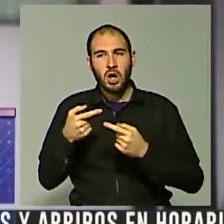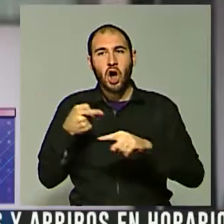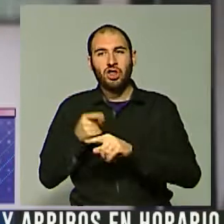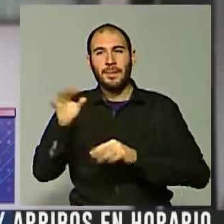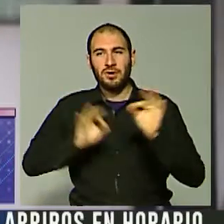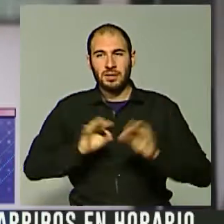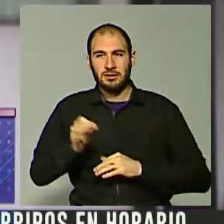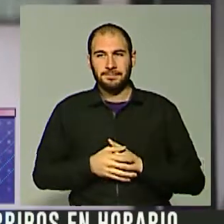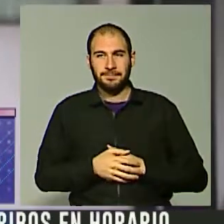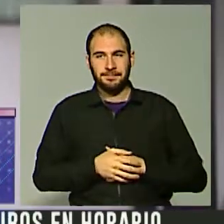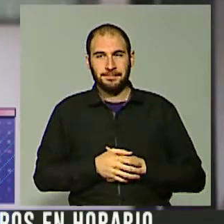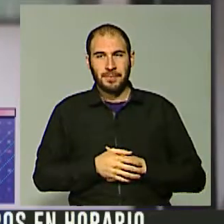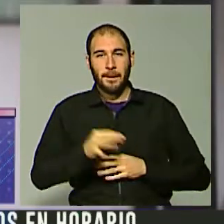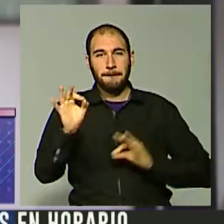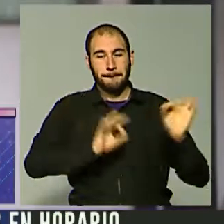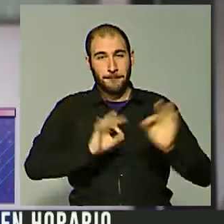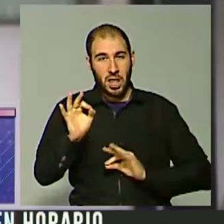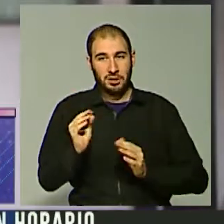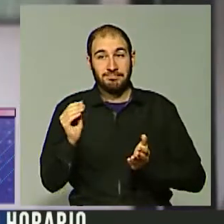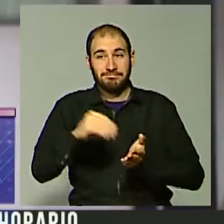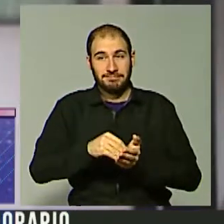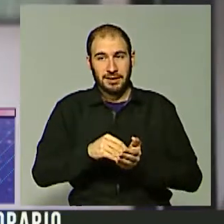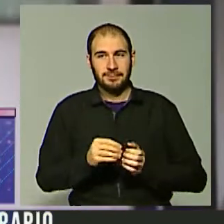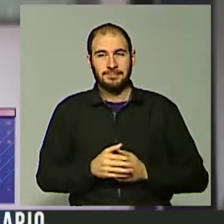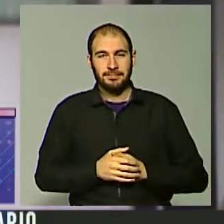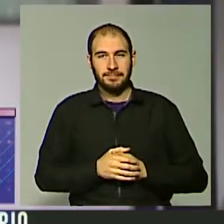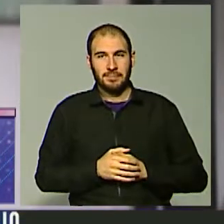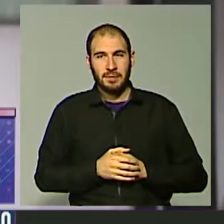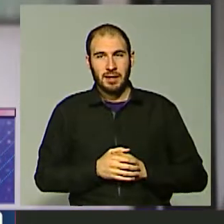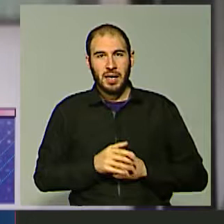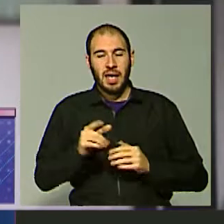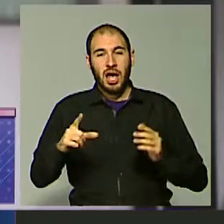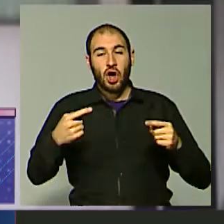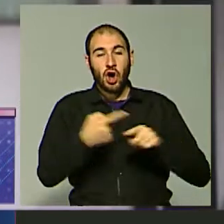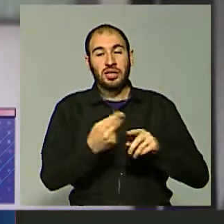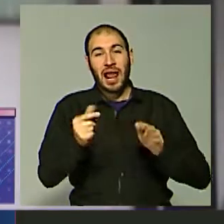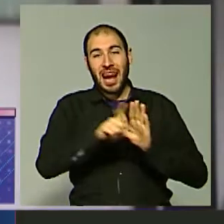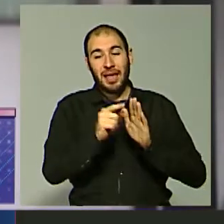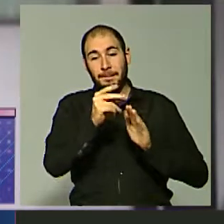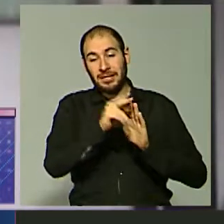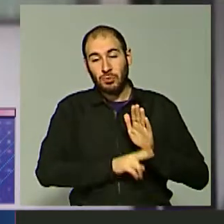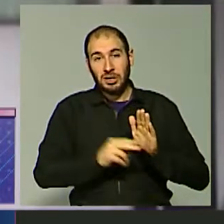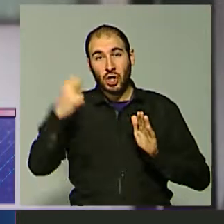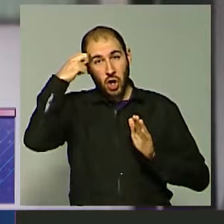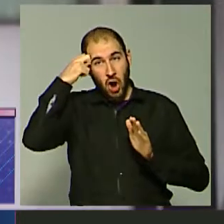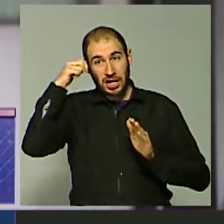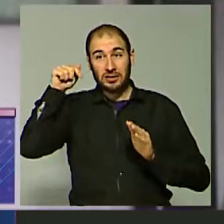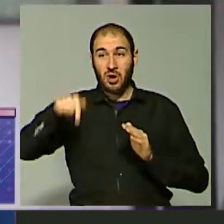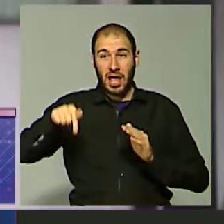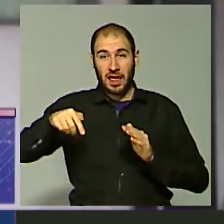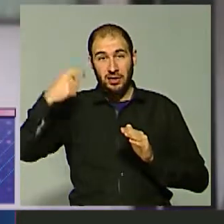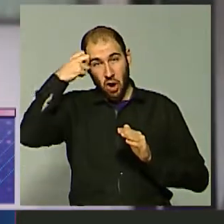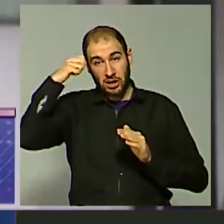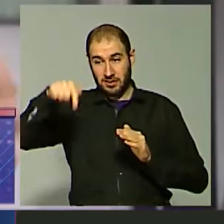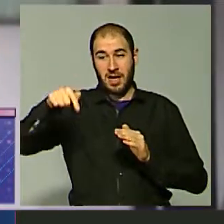proyecto. Un proyecto que además va en contra de la ley de presupuesto que el Congreso, si el Congreso,